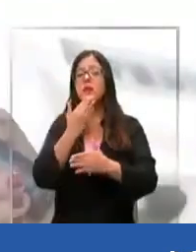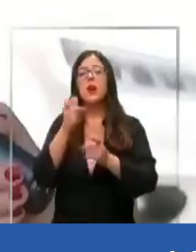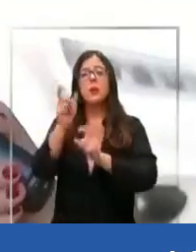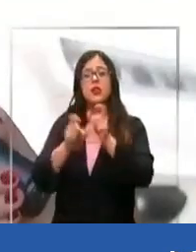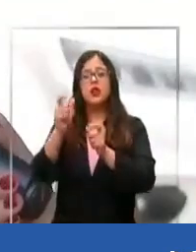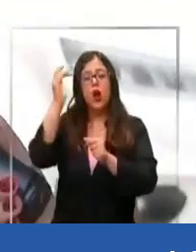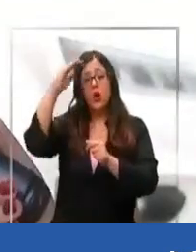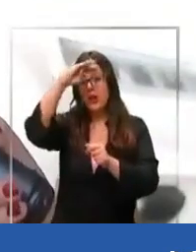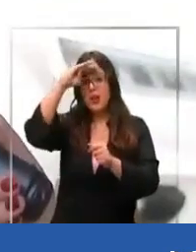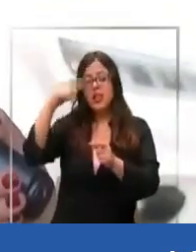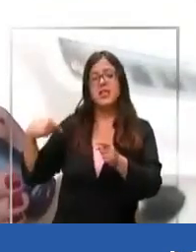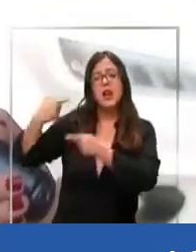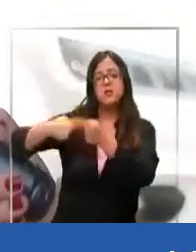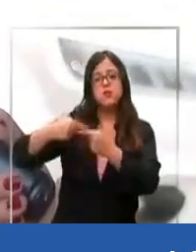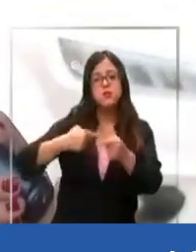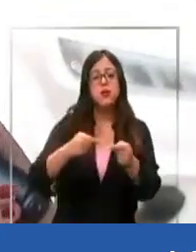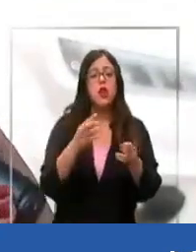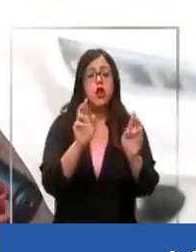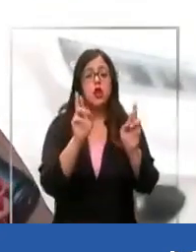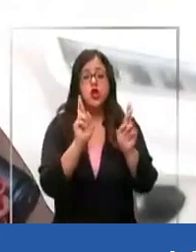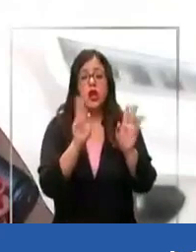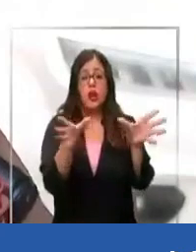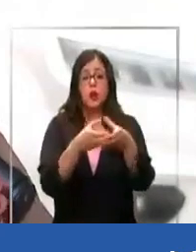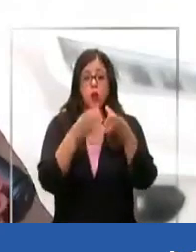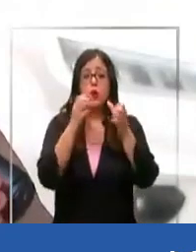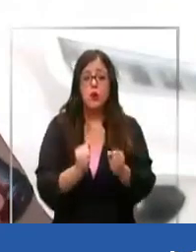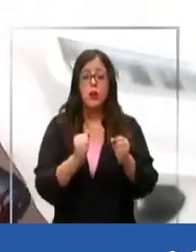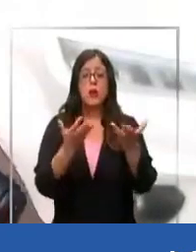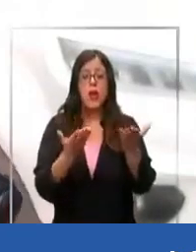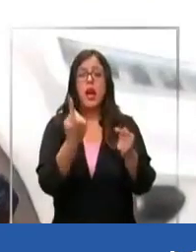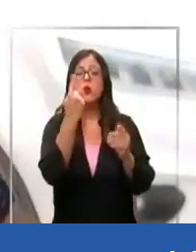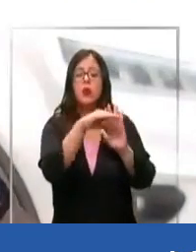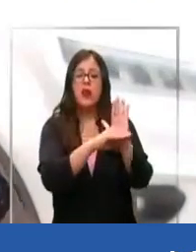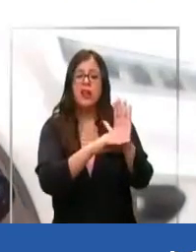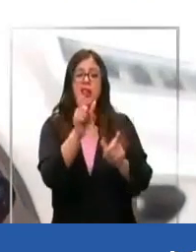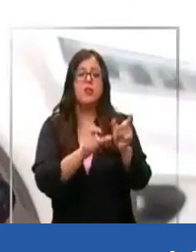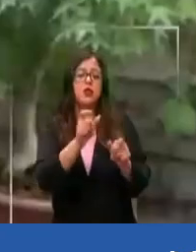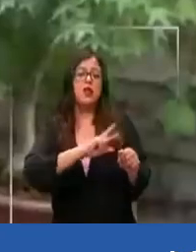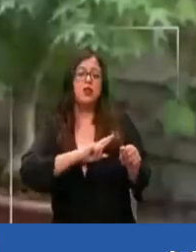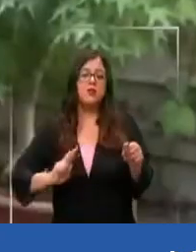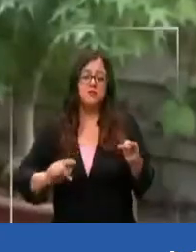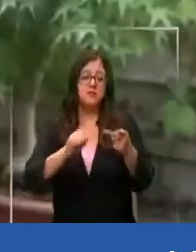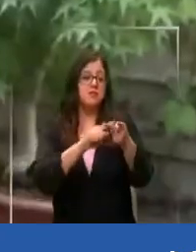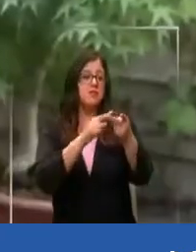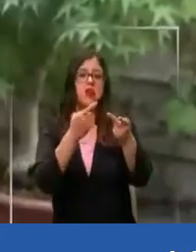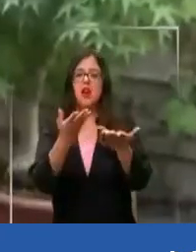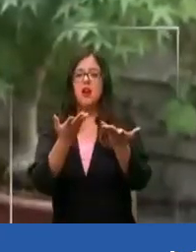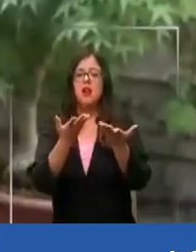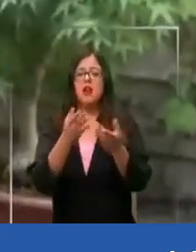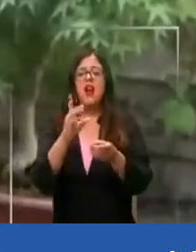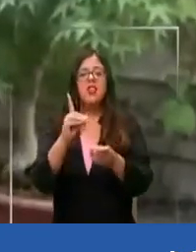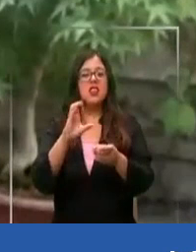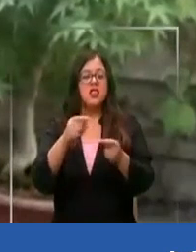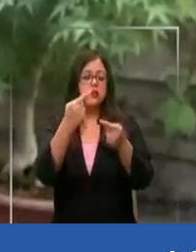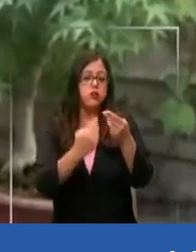trayectoria. Ojalá que como sector podamos ir en una sola lista, desde republicano hasta demócratas. Yo no veo ningún ánimo